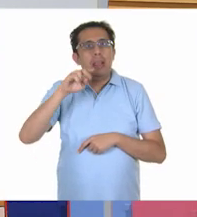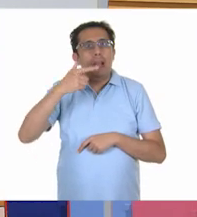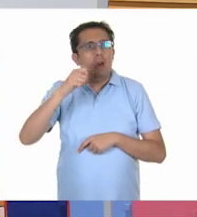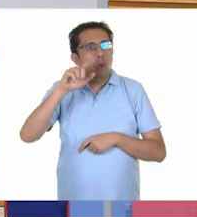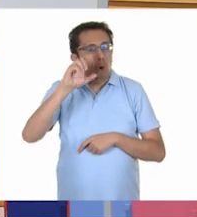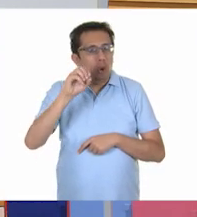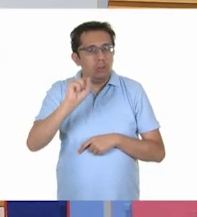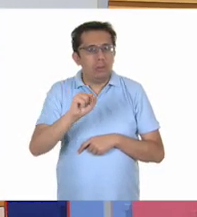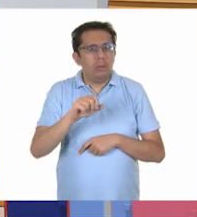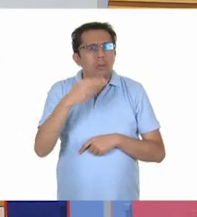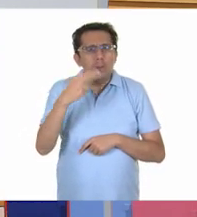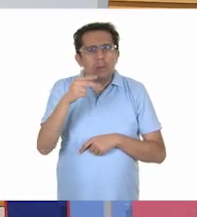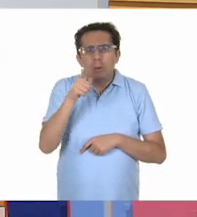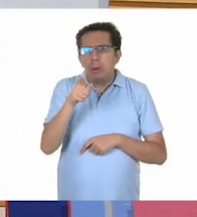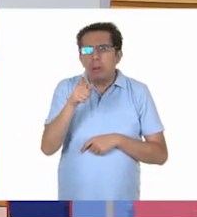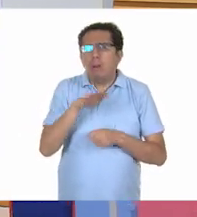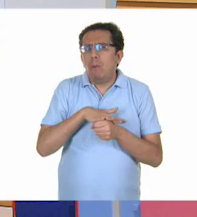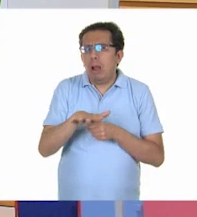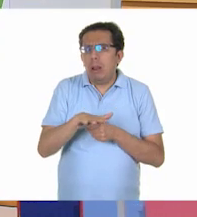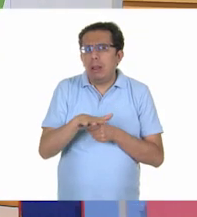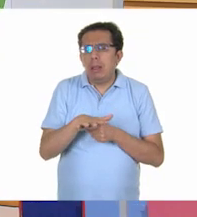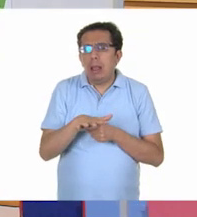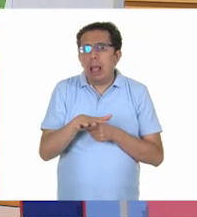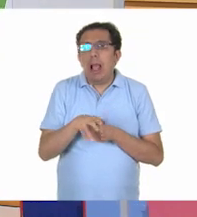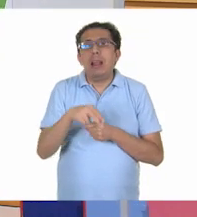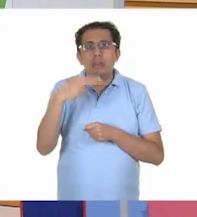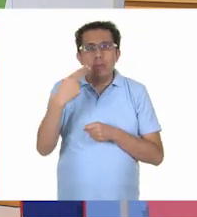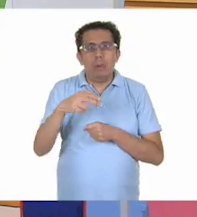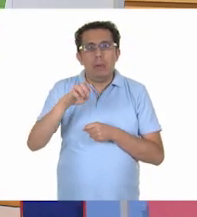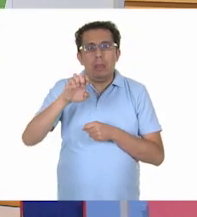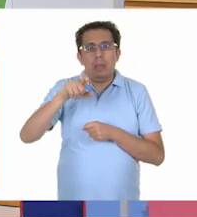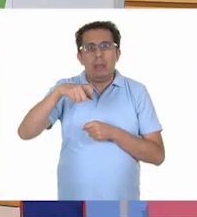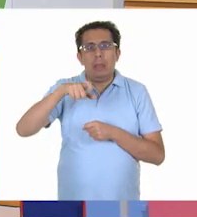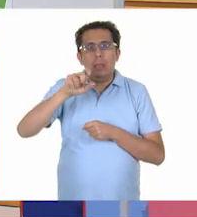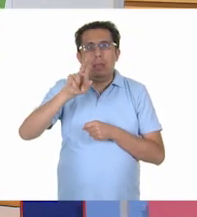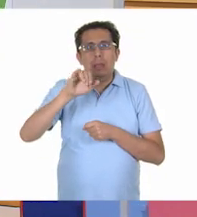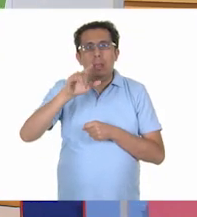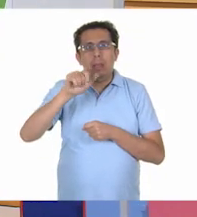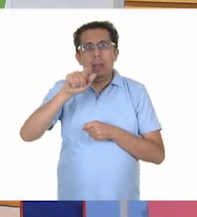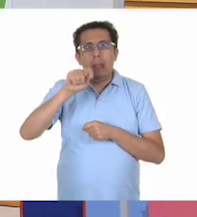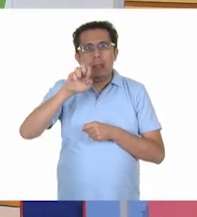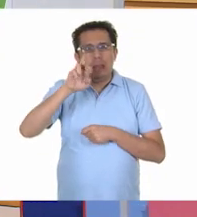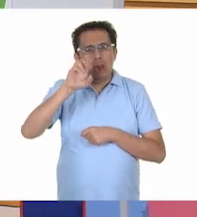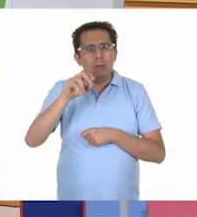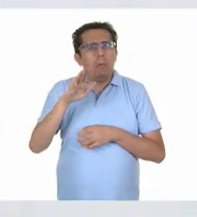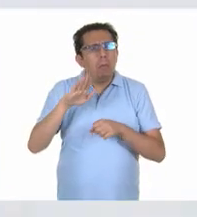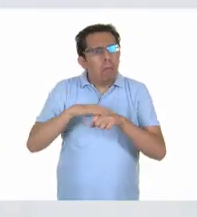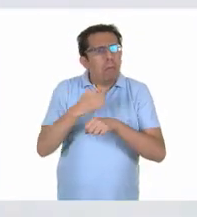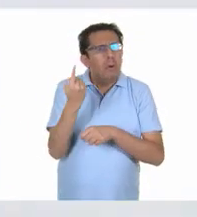ese triángulo. ¿Cuál es? Equilátero. ¿Y por qué será equilátero?